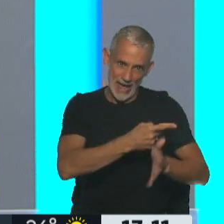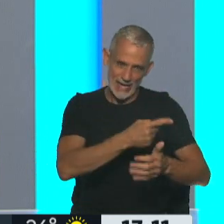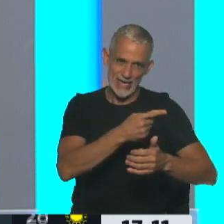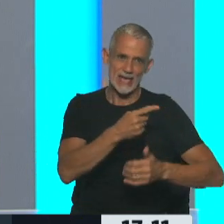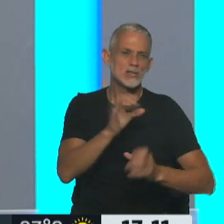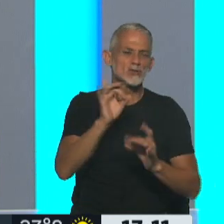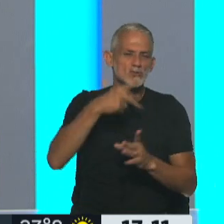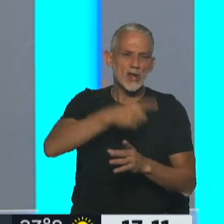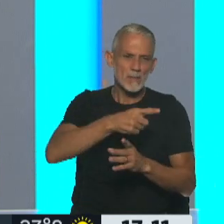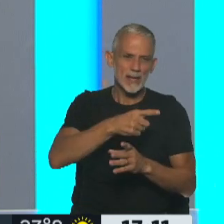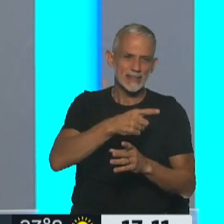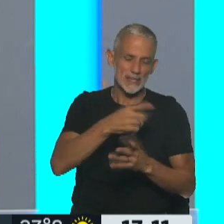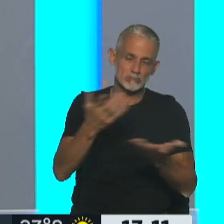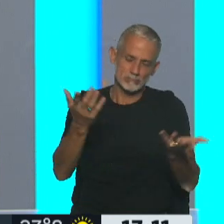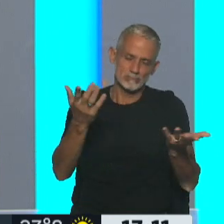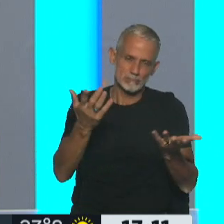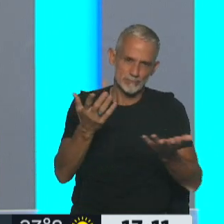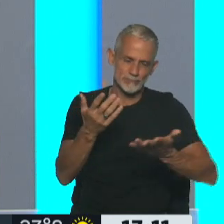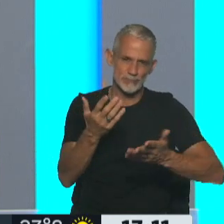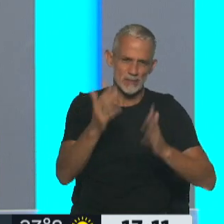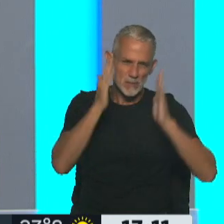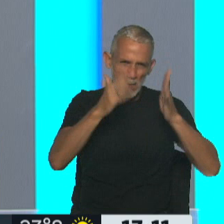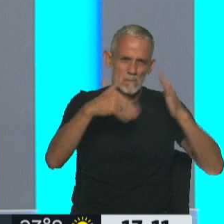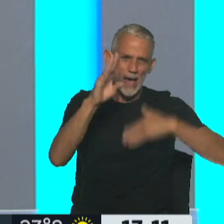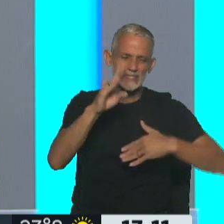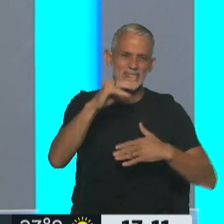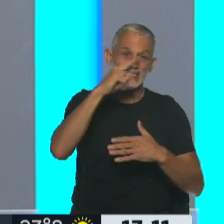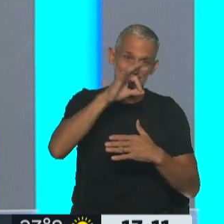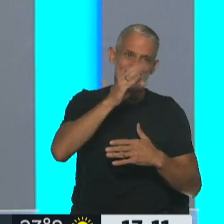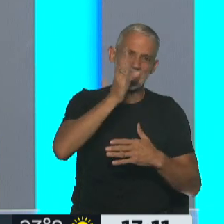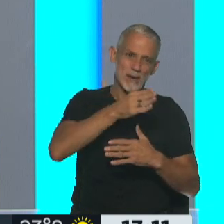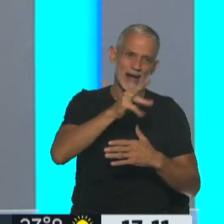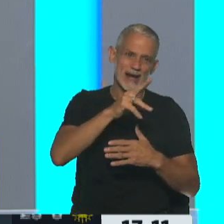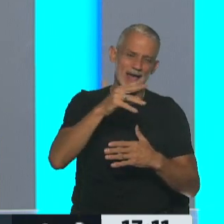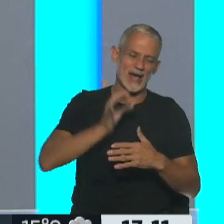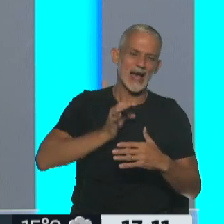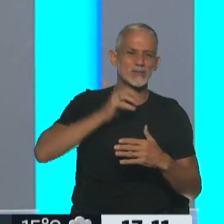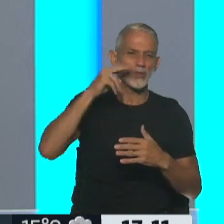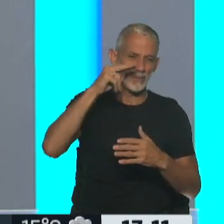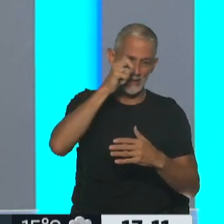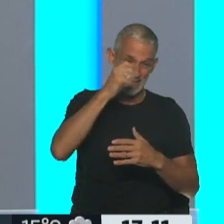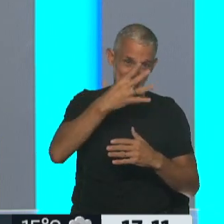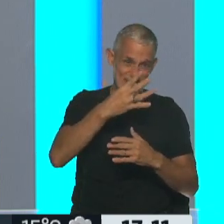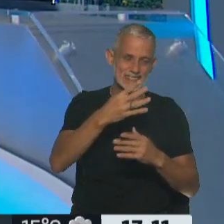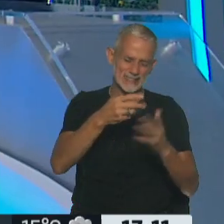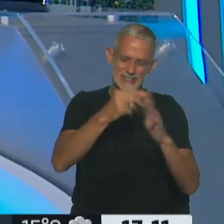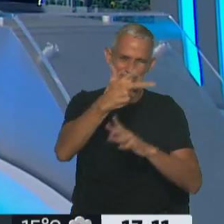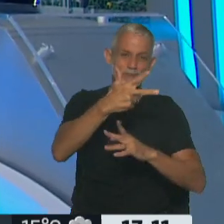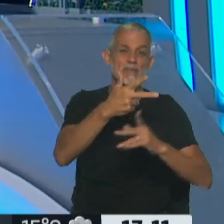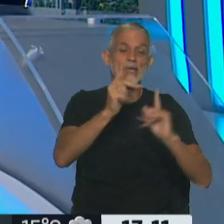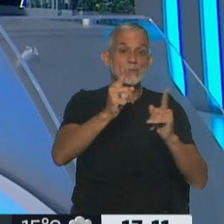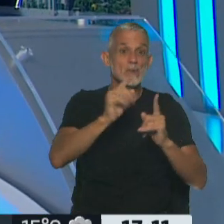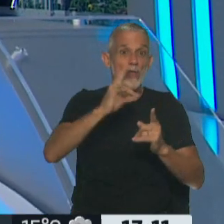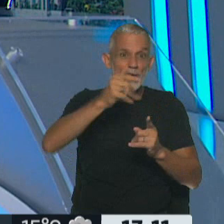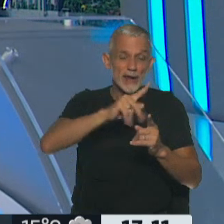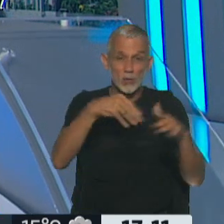no solo... Obviamente se le pone mayor énfasis al 70/2023, que fue el primero. Claro, porque hay muchos DNU que